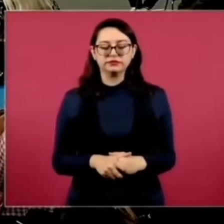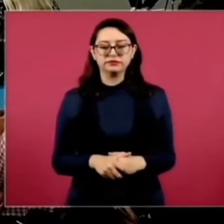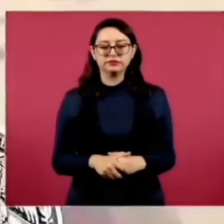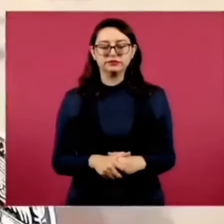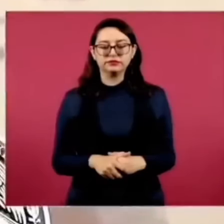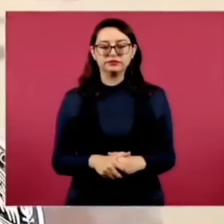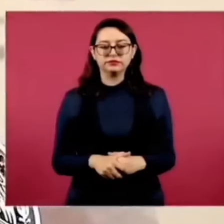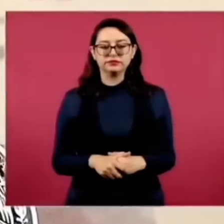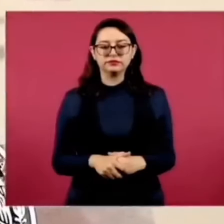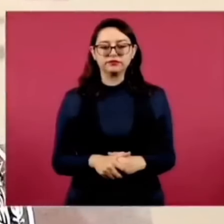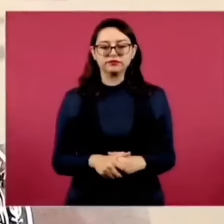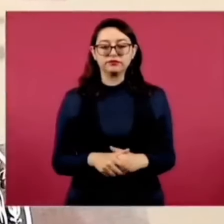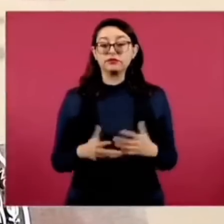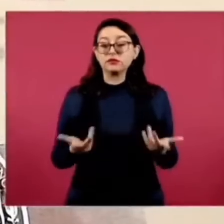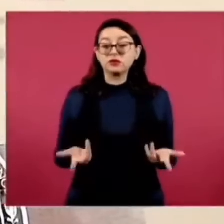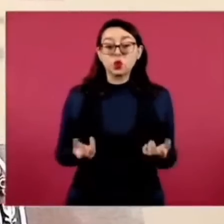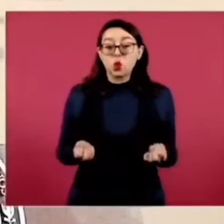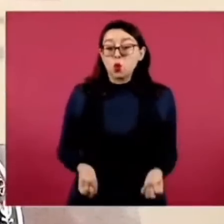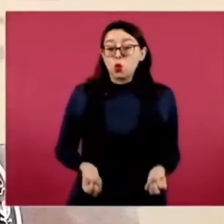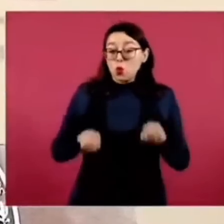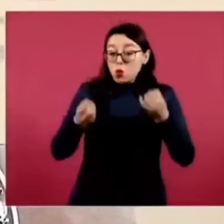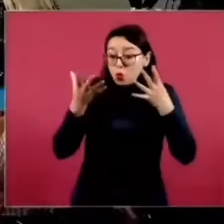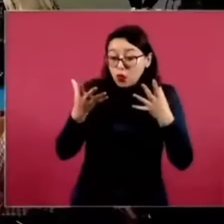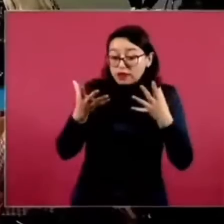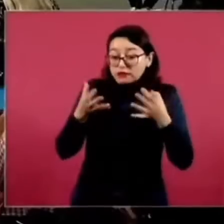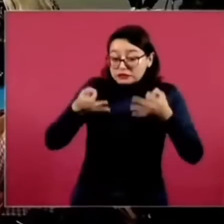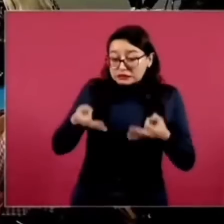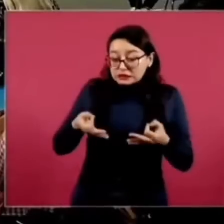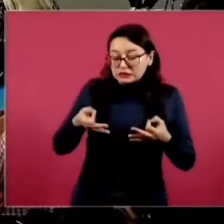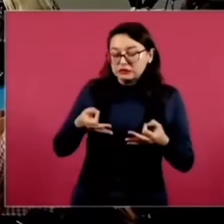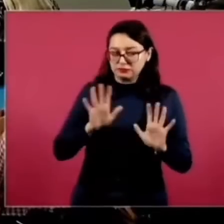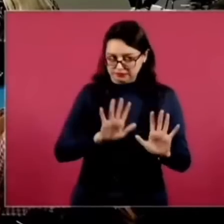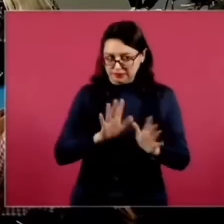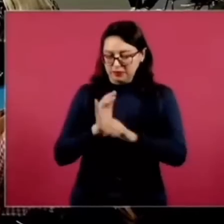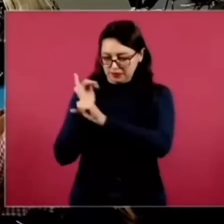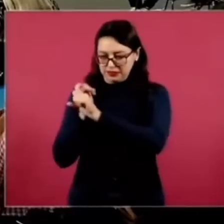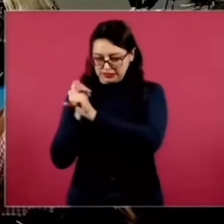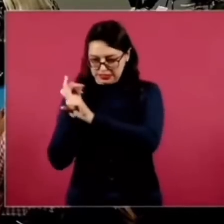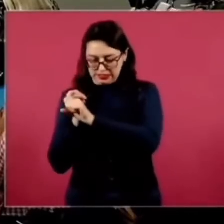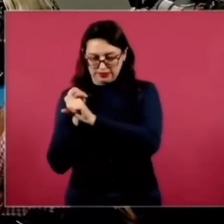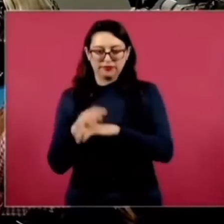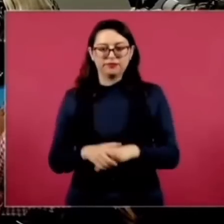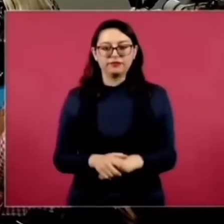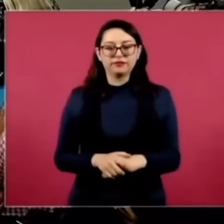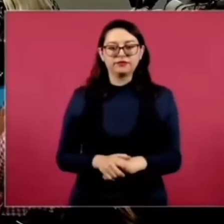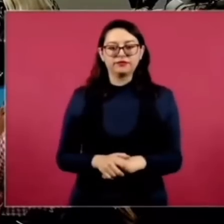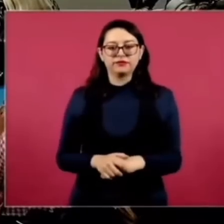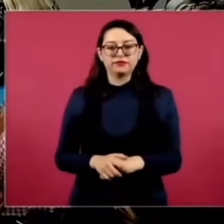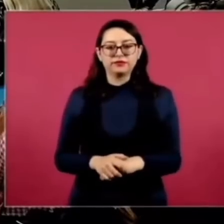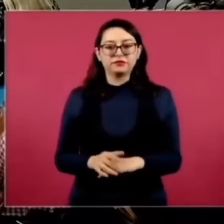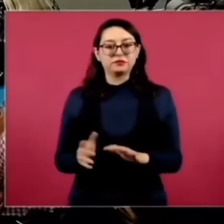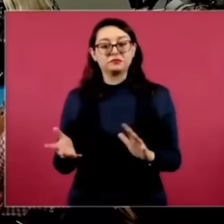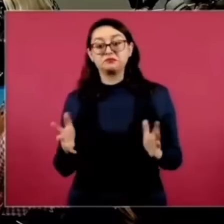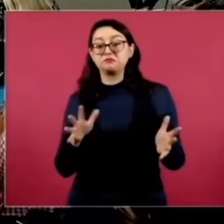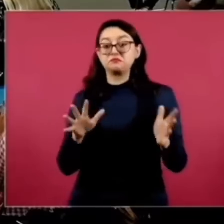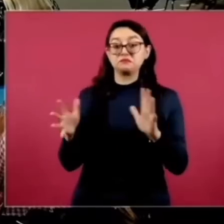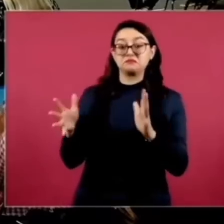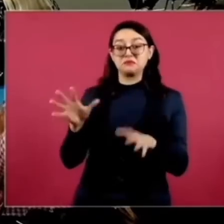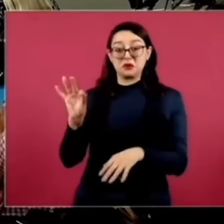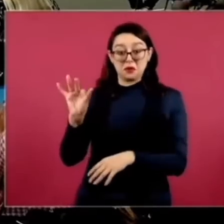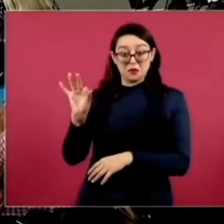pero consigo el número preciso y se lo informo, licenciado. Sí. A ver si le atinamos. Dicen que como 40.